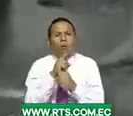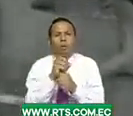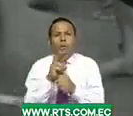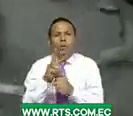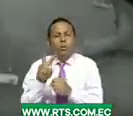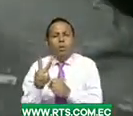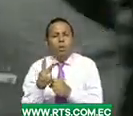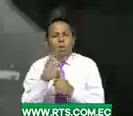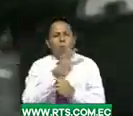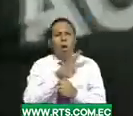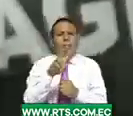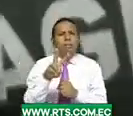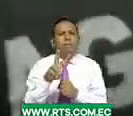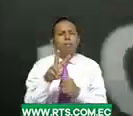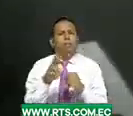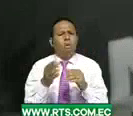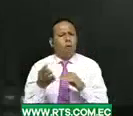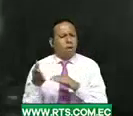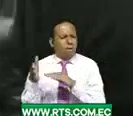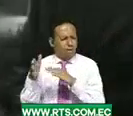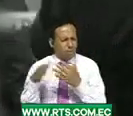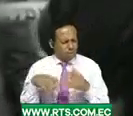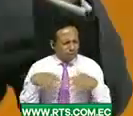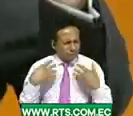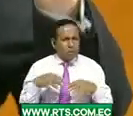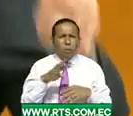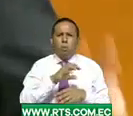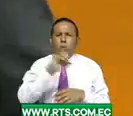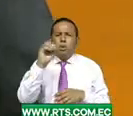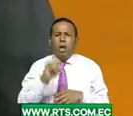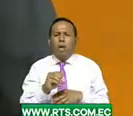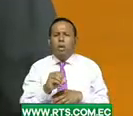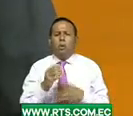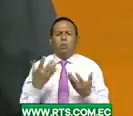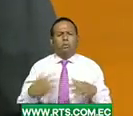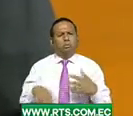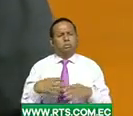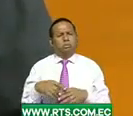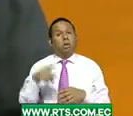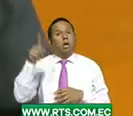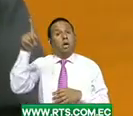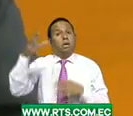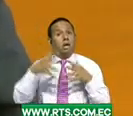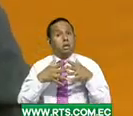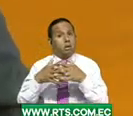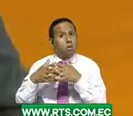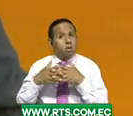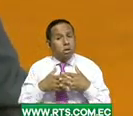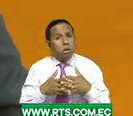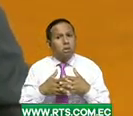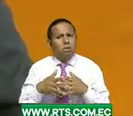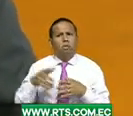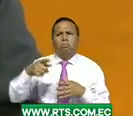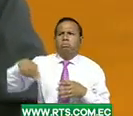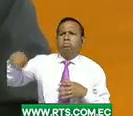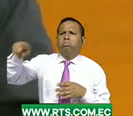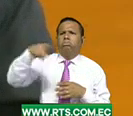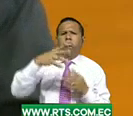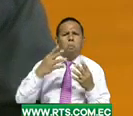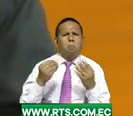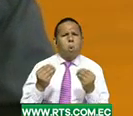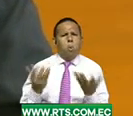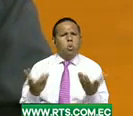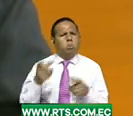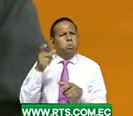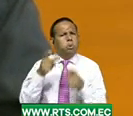En Esmeraldas, bordea 74. En los Estados Unidos, un país con más armas letales que